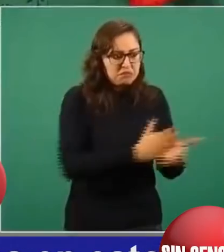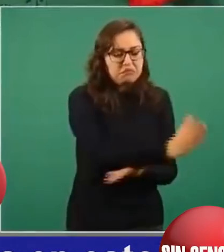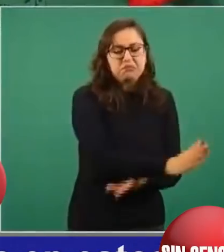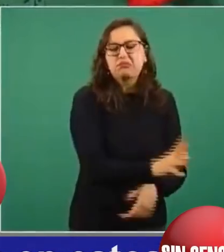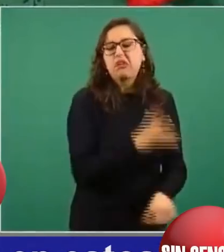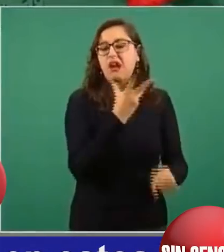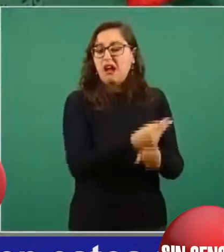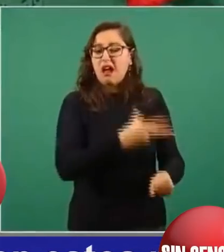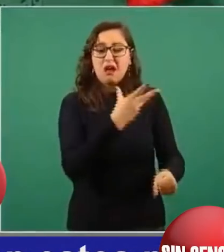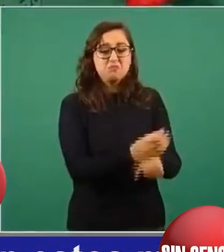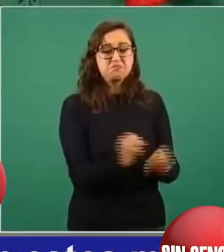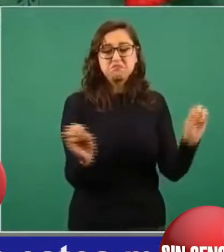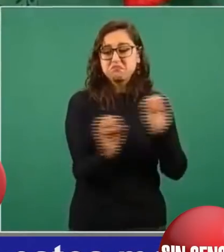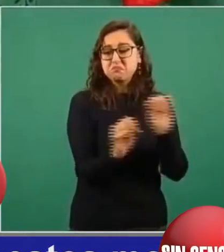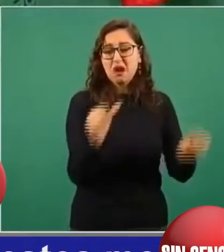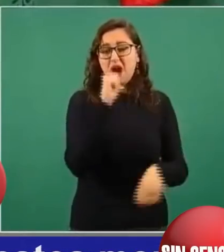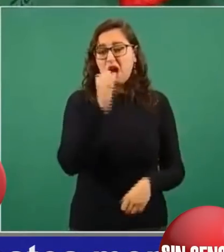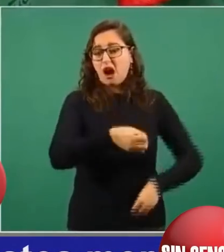llevamos invertidos